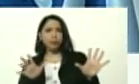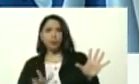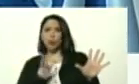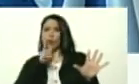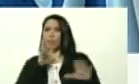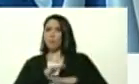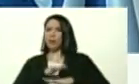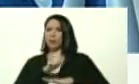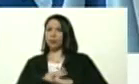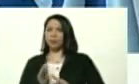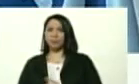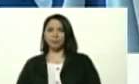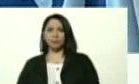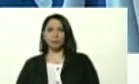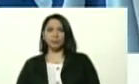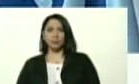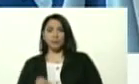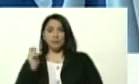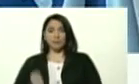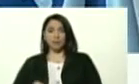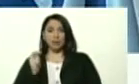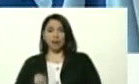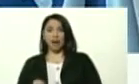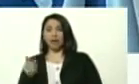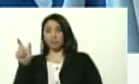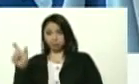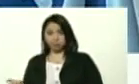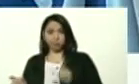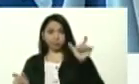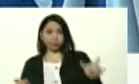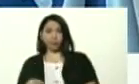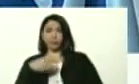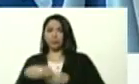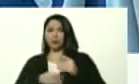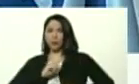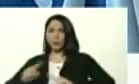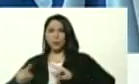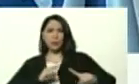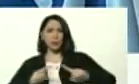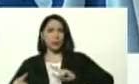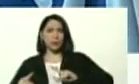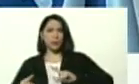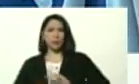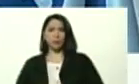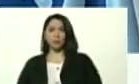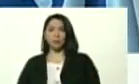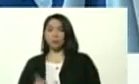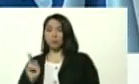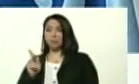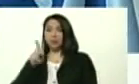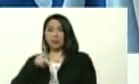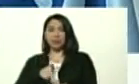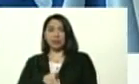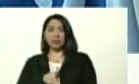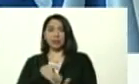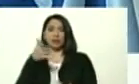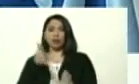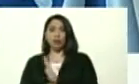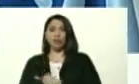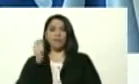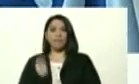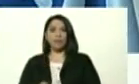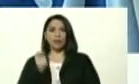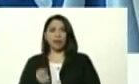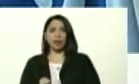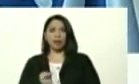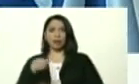hechos. Los fiscales realizaron las siguientes actuaciones. Presencia, obviamente, de los fiscales en el protocolo